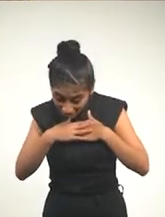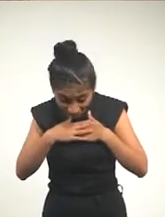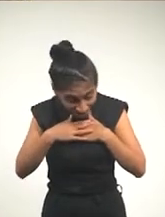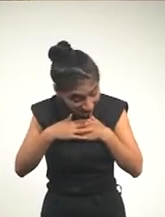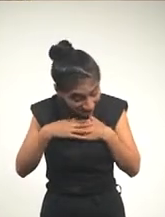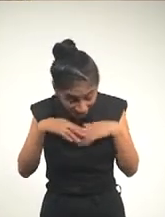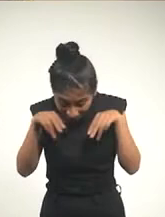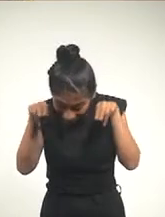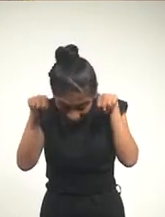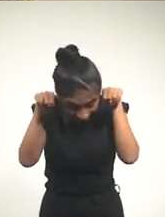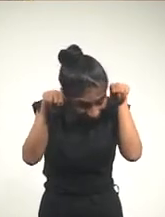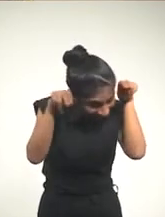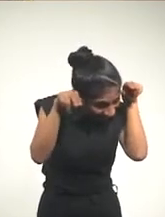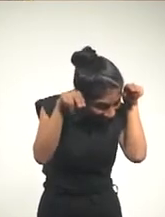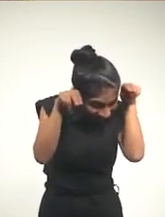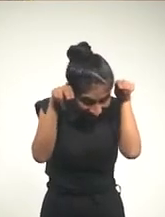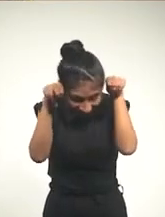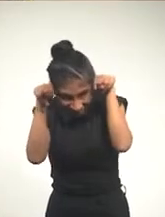abajo.